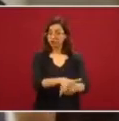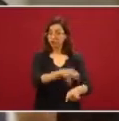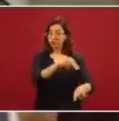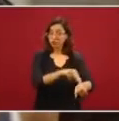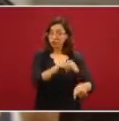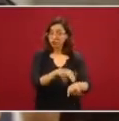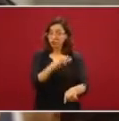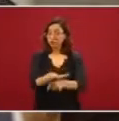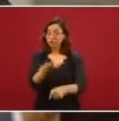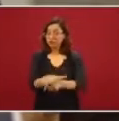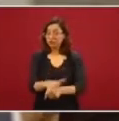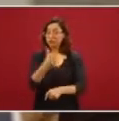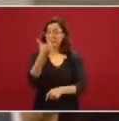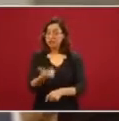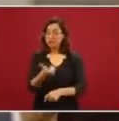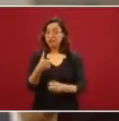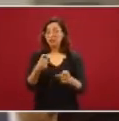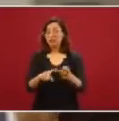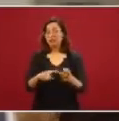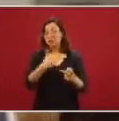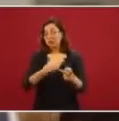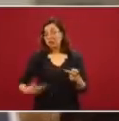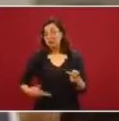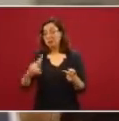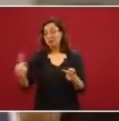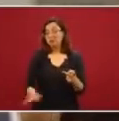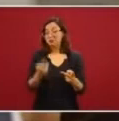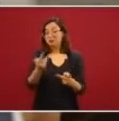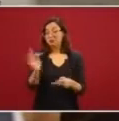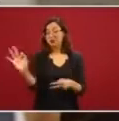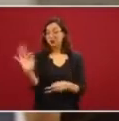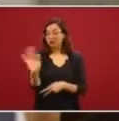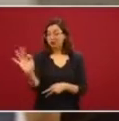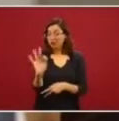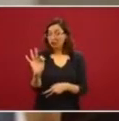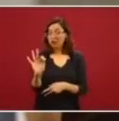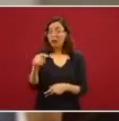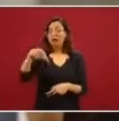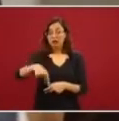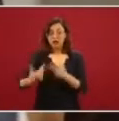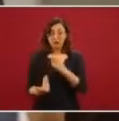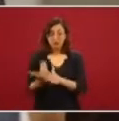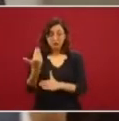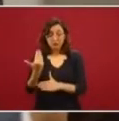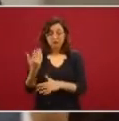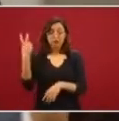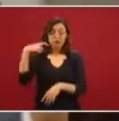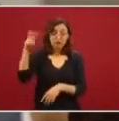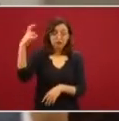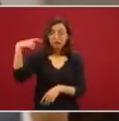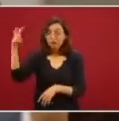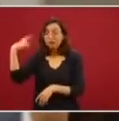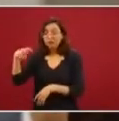también recursos y preguntarle al presidente que en caso de llegar a esa situación cancelaría las giras que